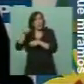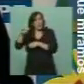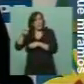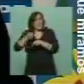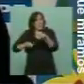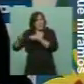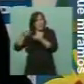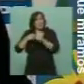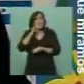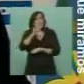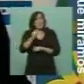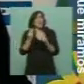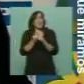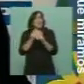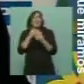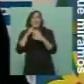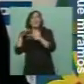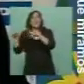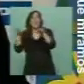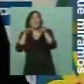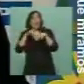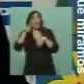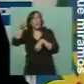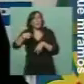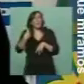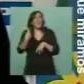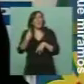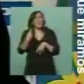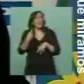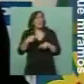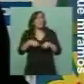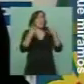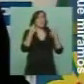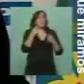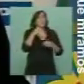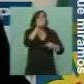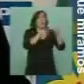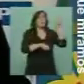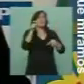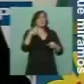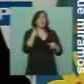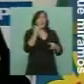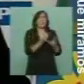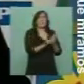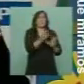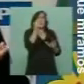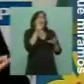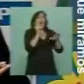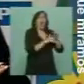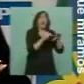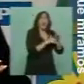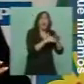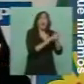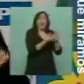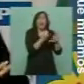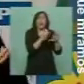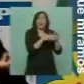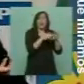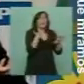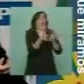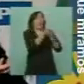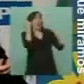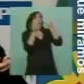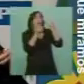perjudicaron a los ahorristas a los tenedores de bonos que se desprendieron de bonos bueno todas estas cosas